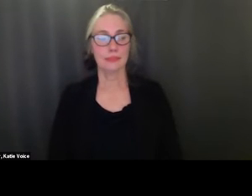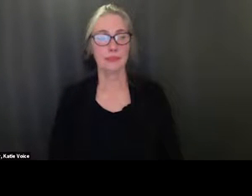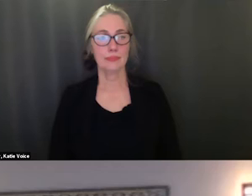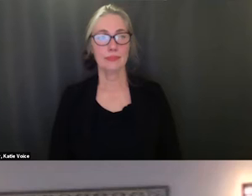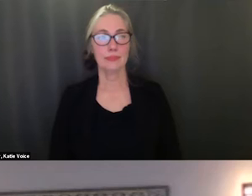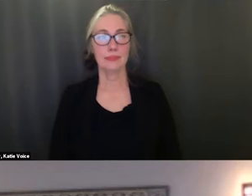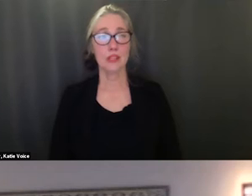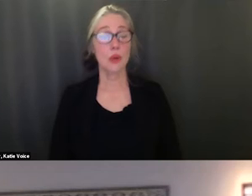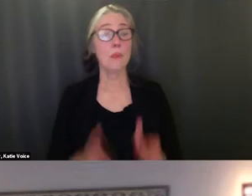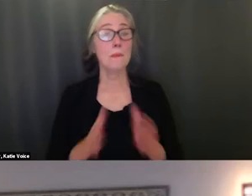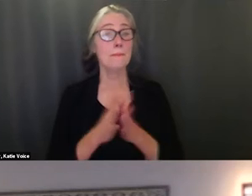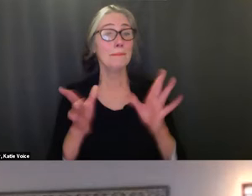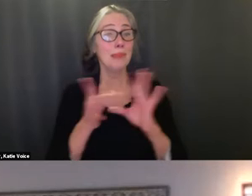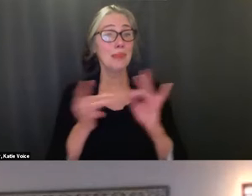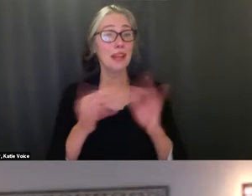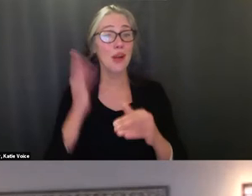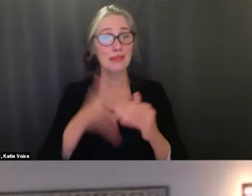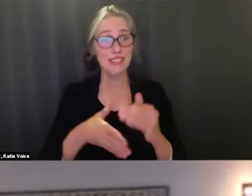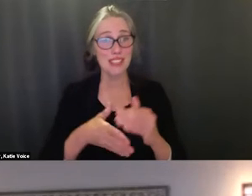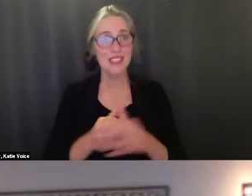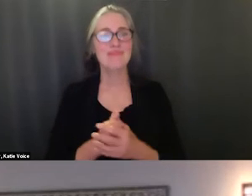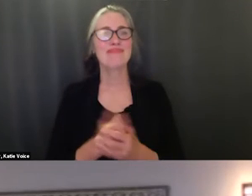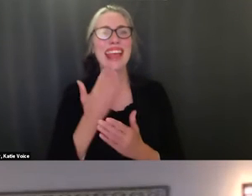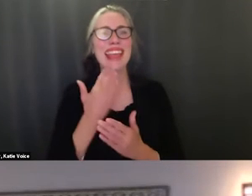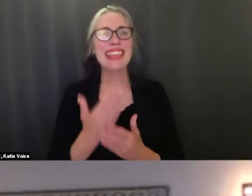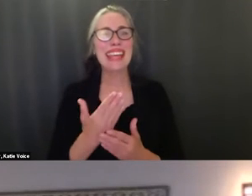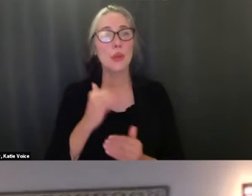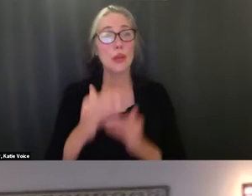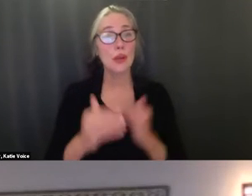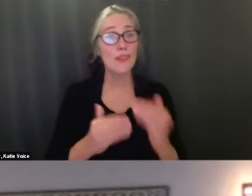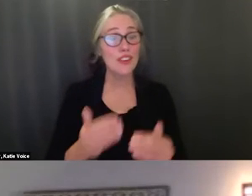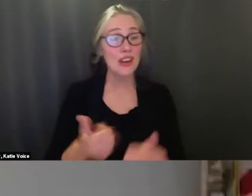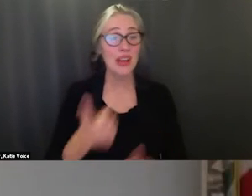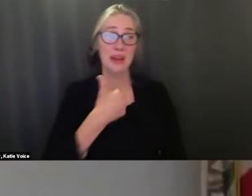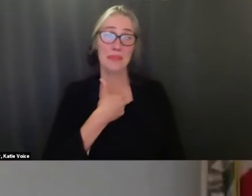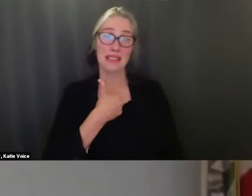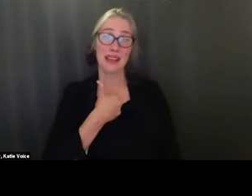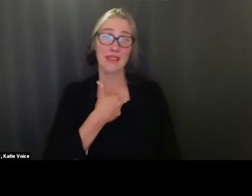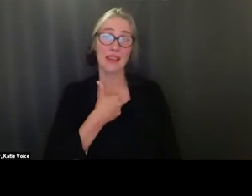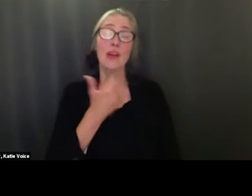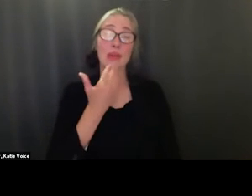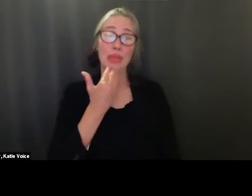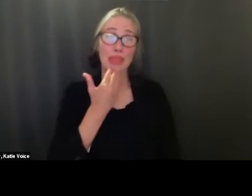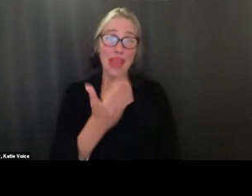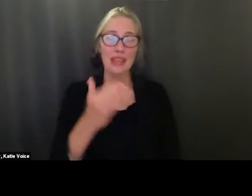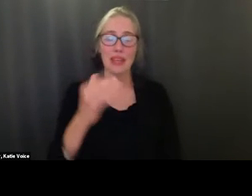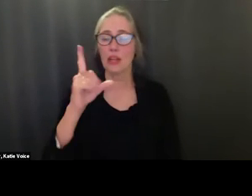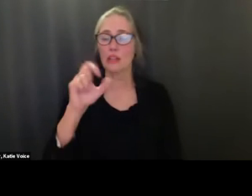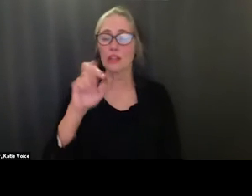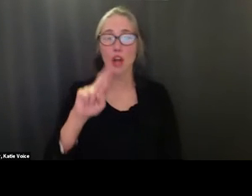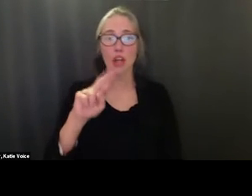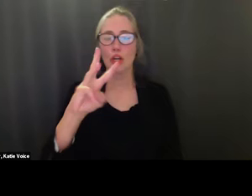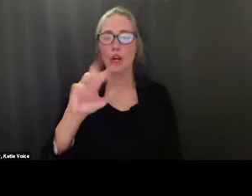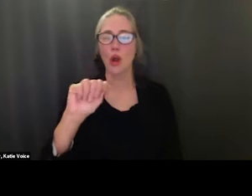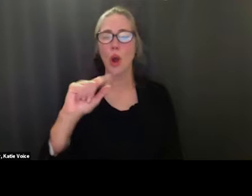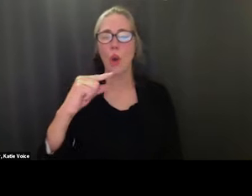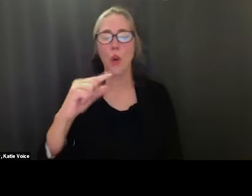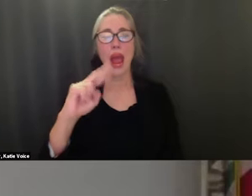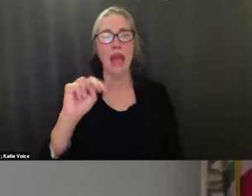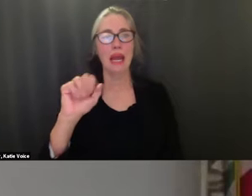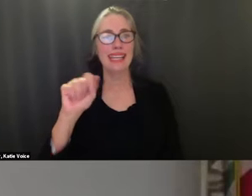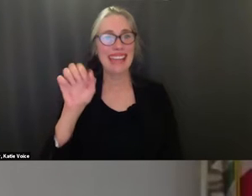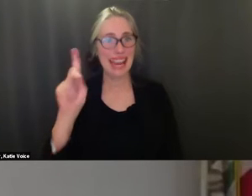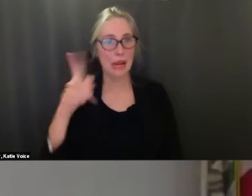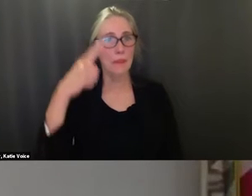Y esto concluye los comentarios públicos. Vamos a seguir adelante. Quiero personalmente agradecerle al doctor